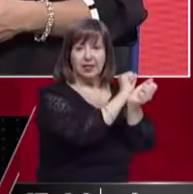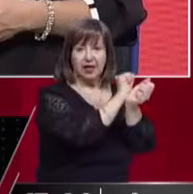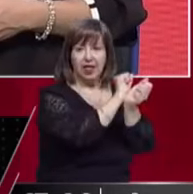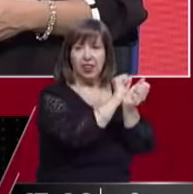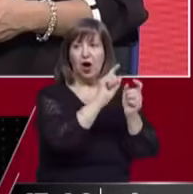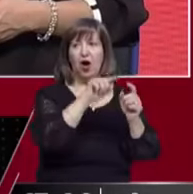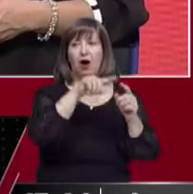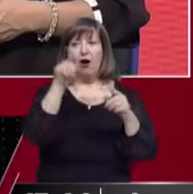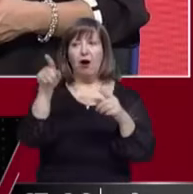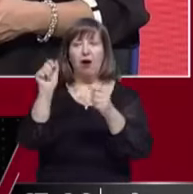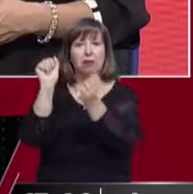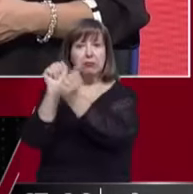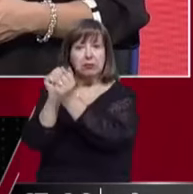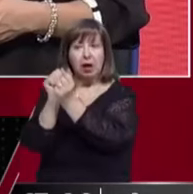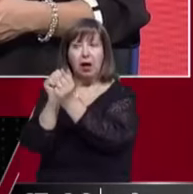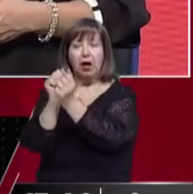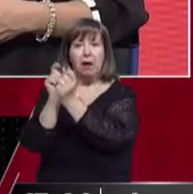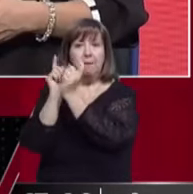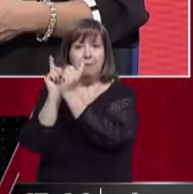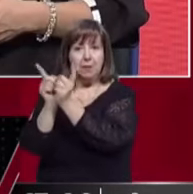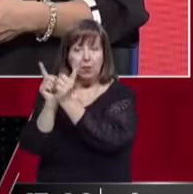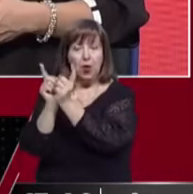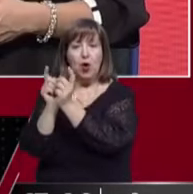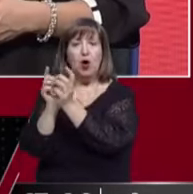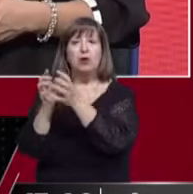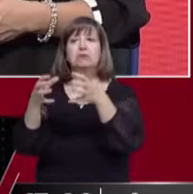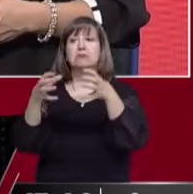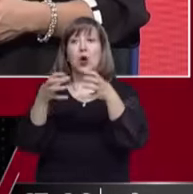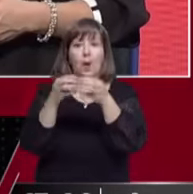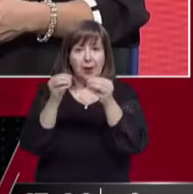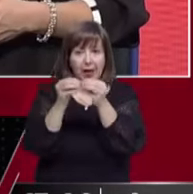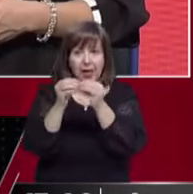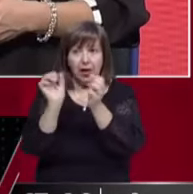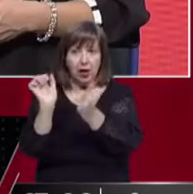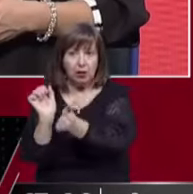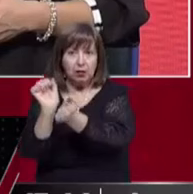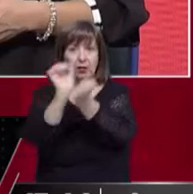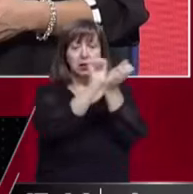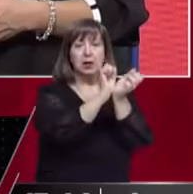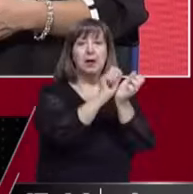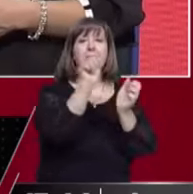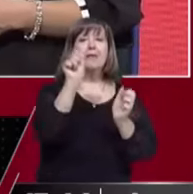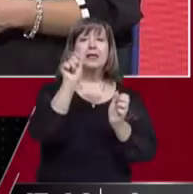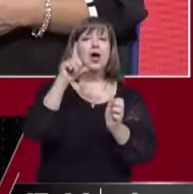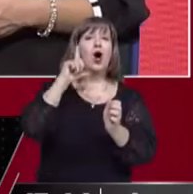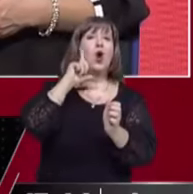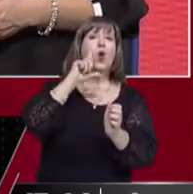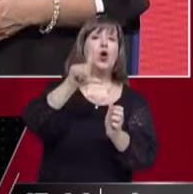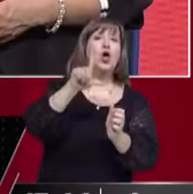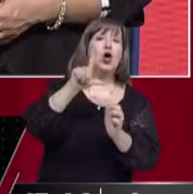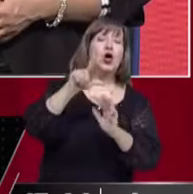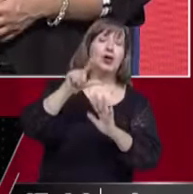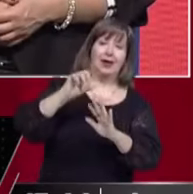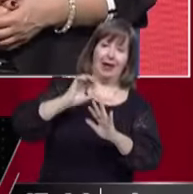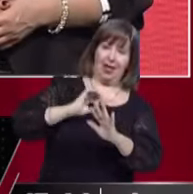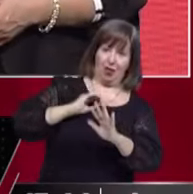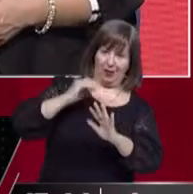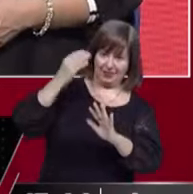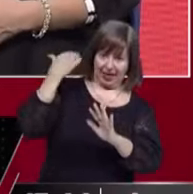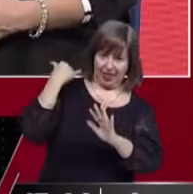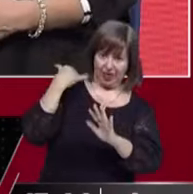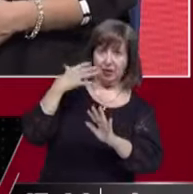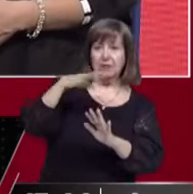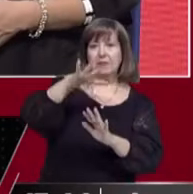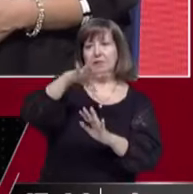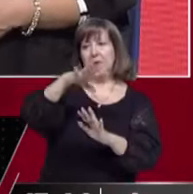ha sido trasladado él o el resto de aquellas personas que fueron detenidas en julio último, cerca de 40 personas. Muy bien, me pongo yo en